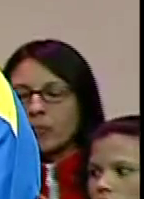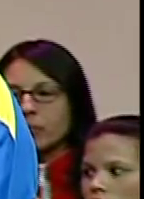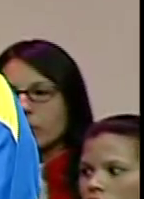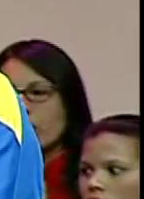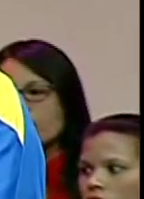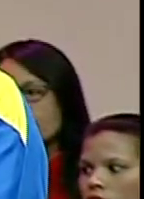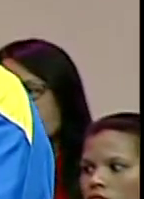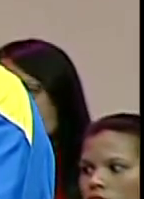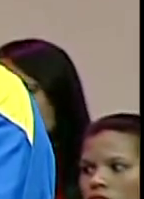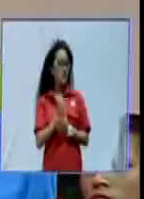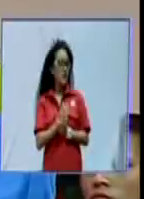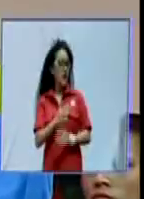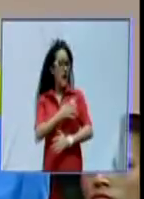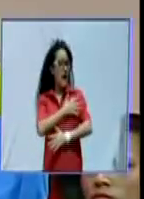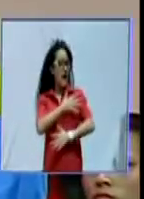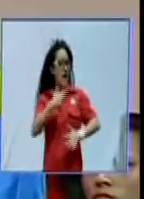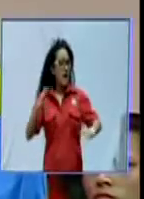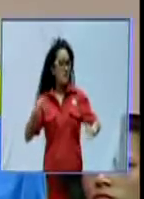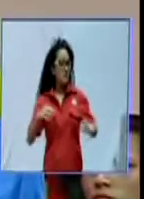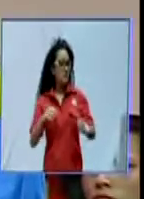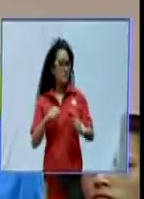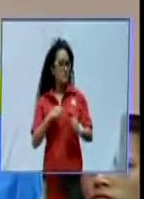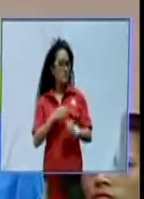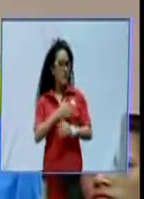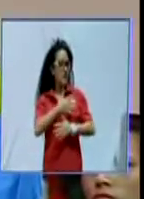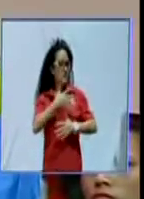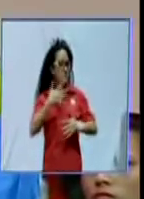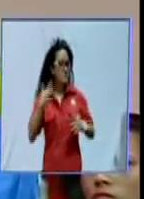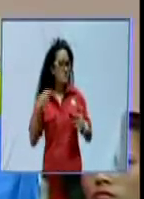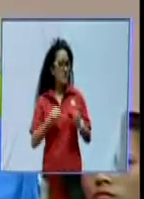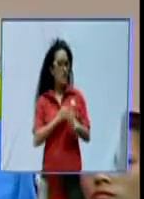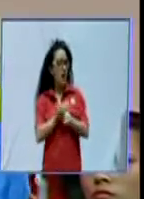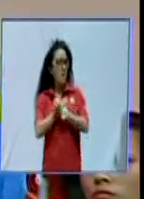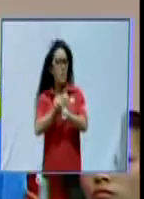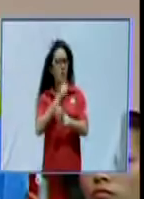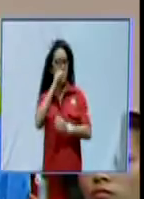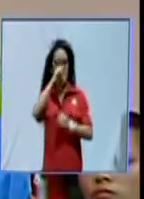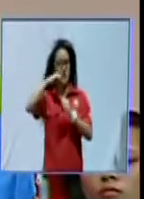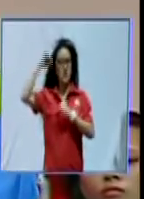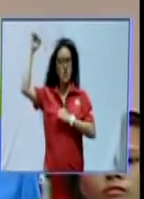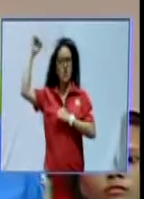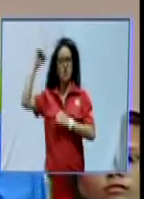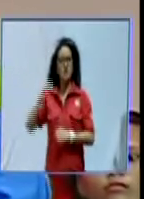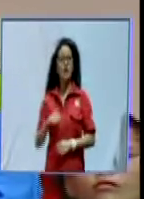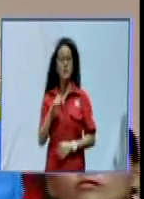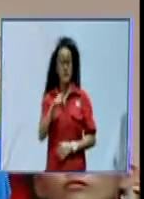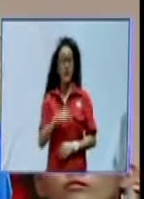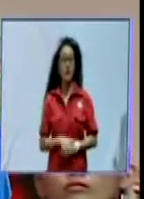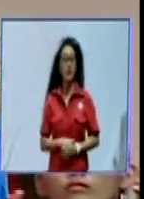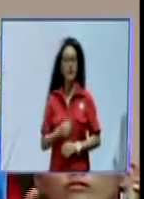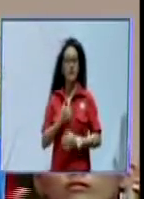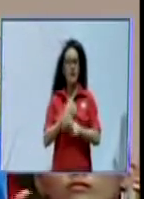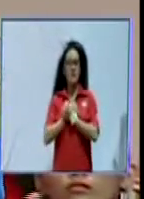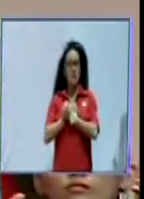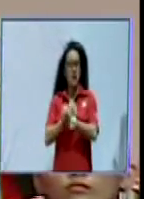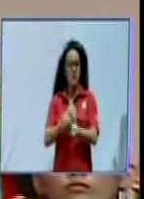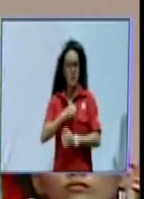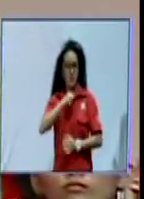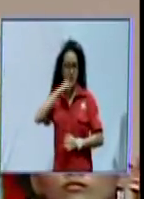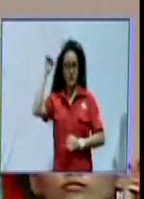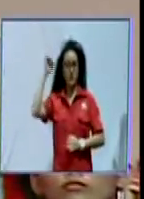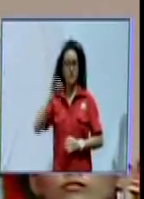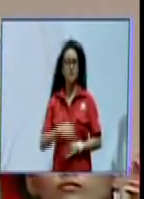compañeros de la gran misión, hermosa misión, En Amor Mayor, una misión que ha